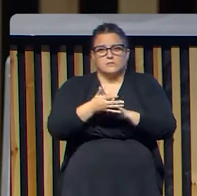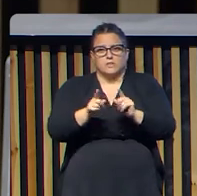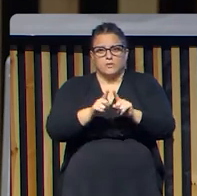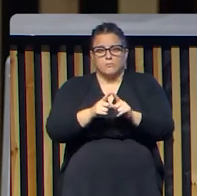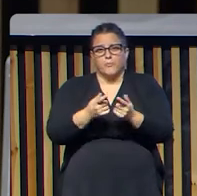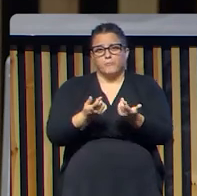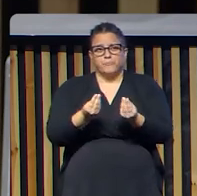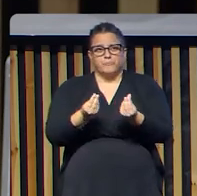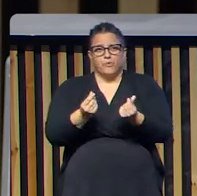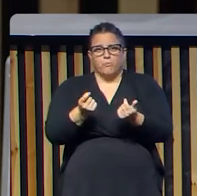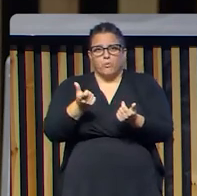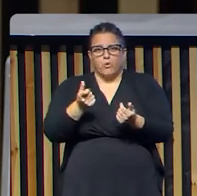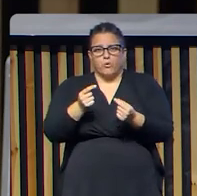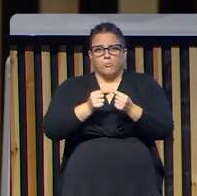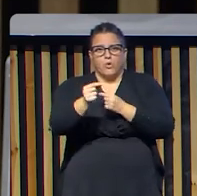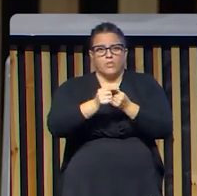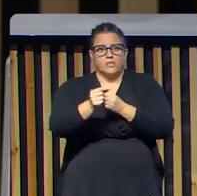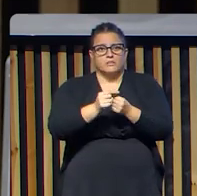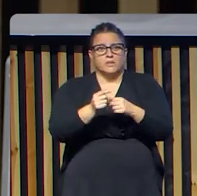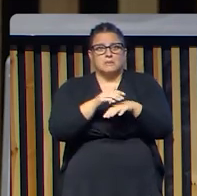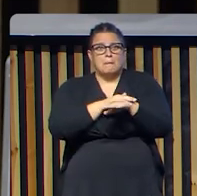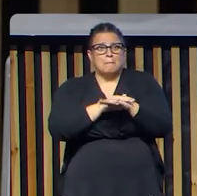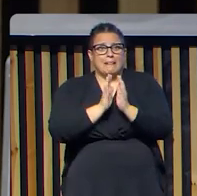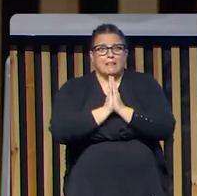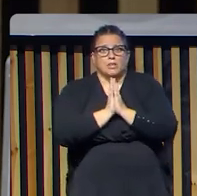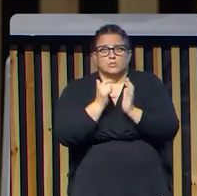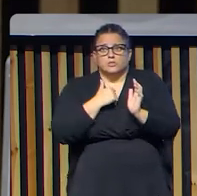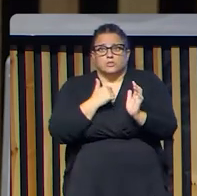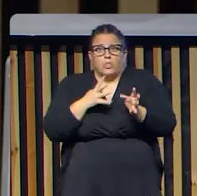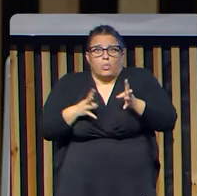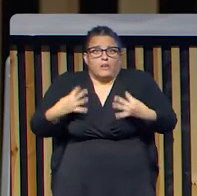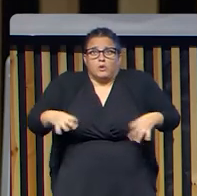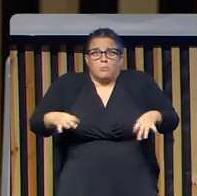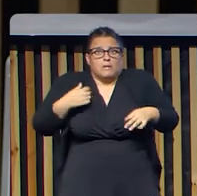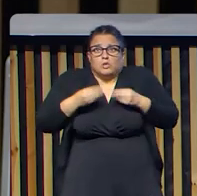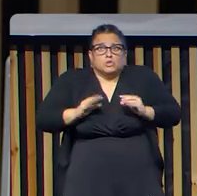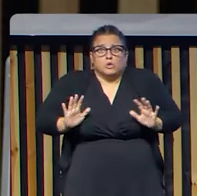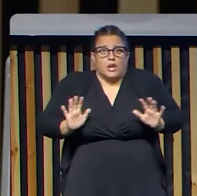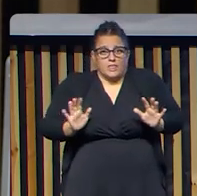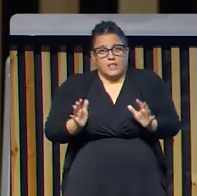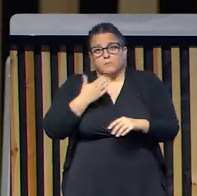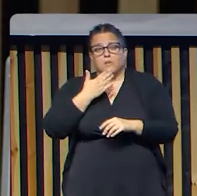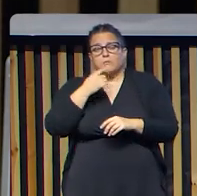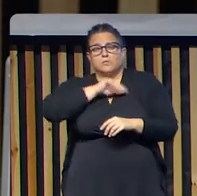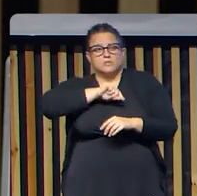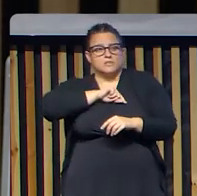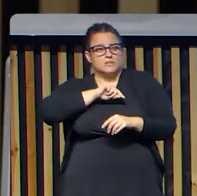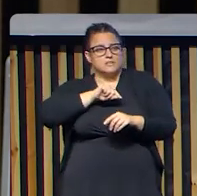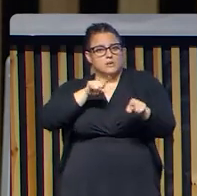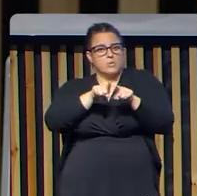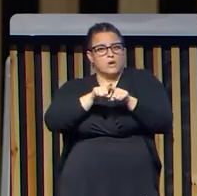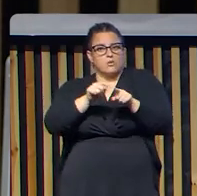esta sensación de Perdón yo no he hecho nada no de sentirse como antes comentaba un